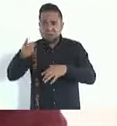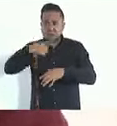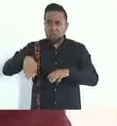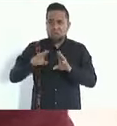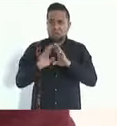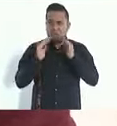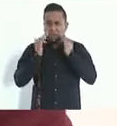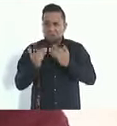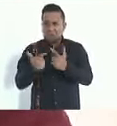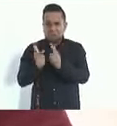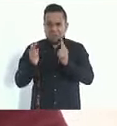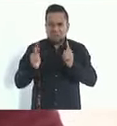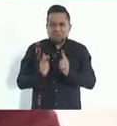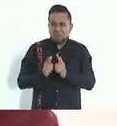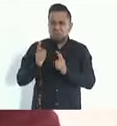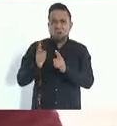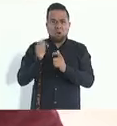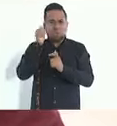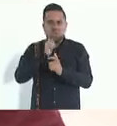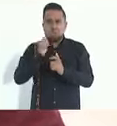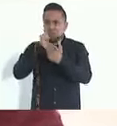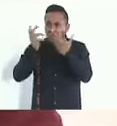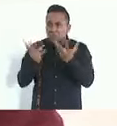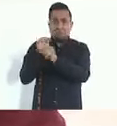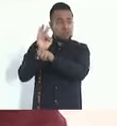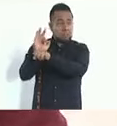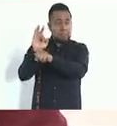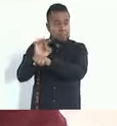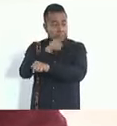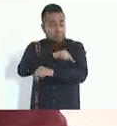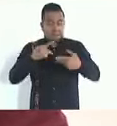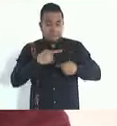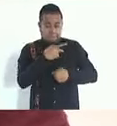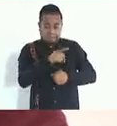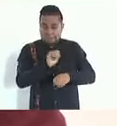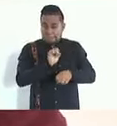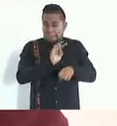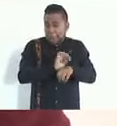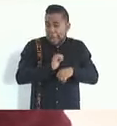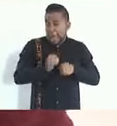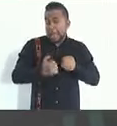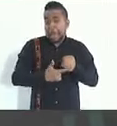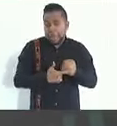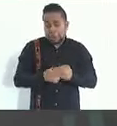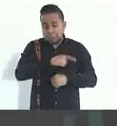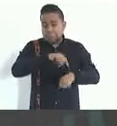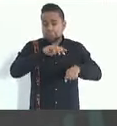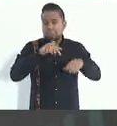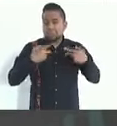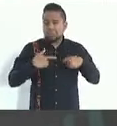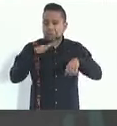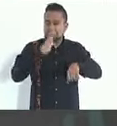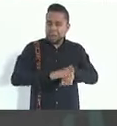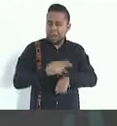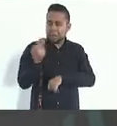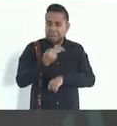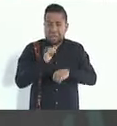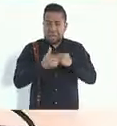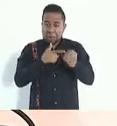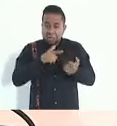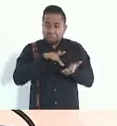influencia, no rescataban al pueblo pobre, a la gente más necesitada. Cuando el